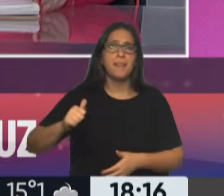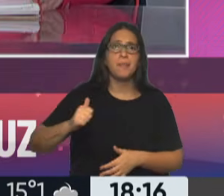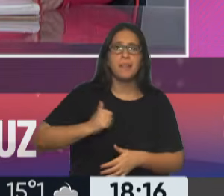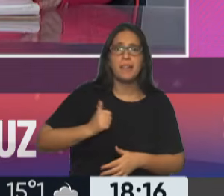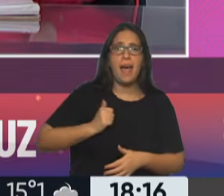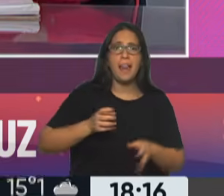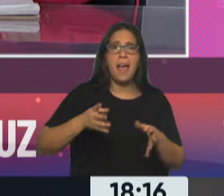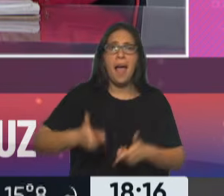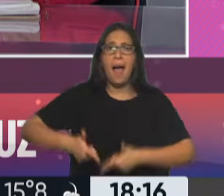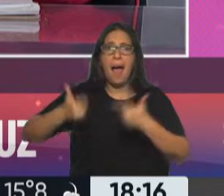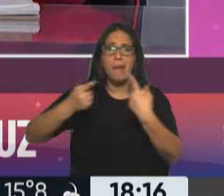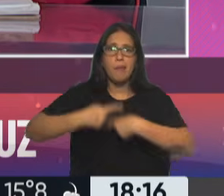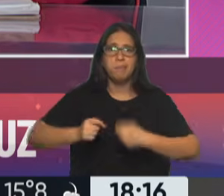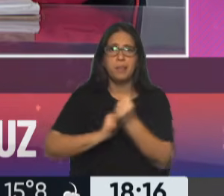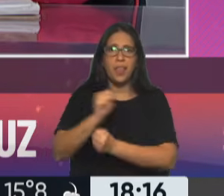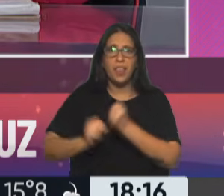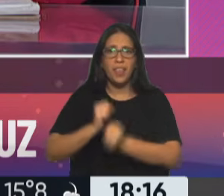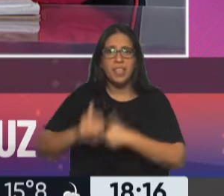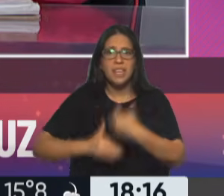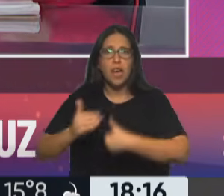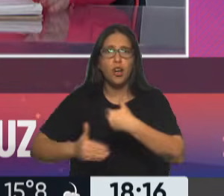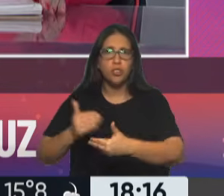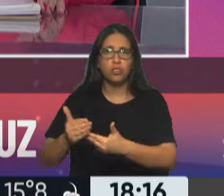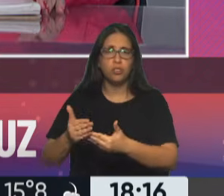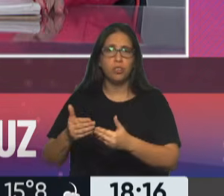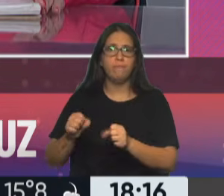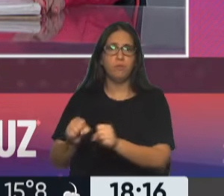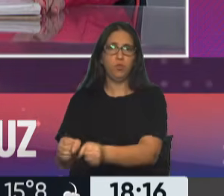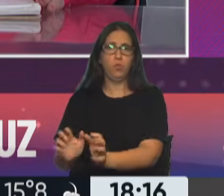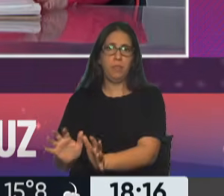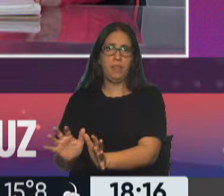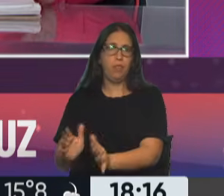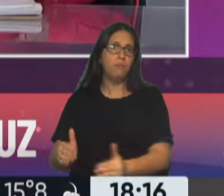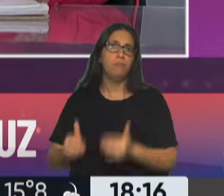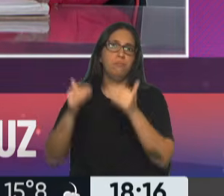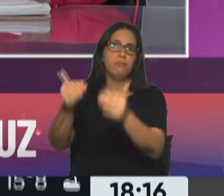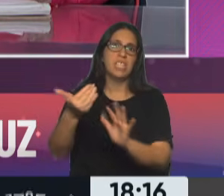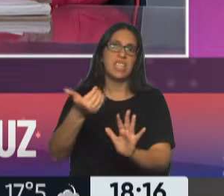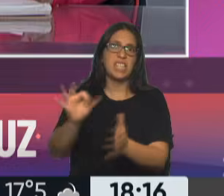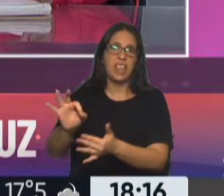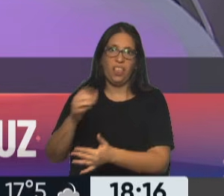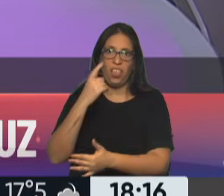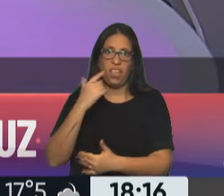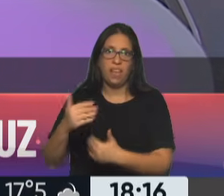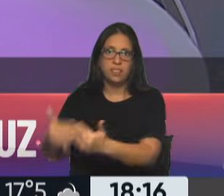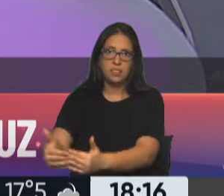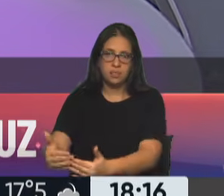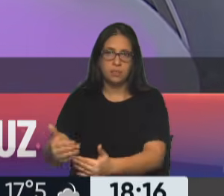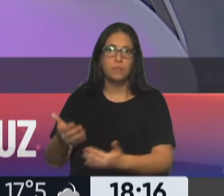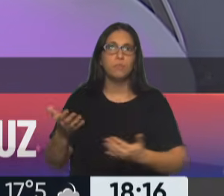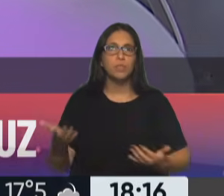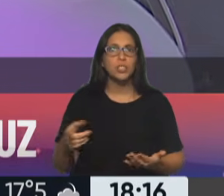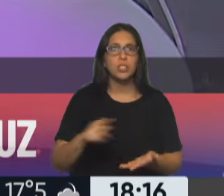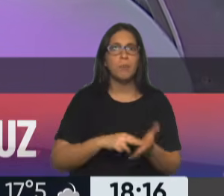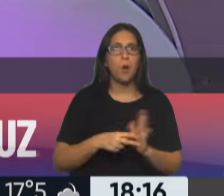desarrollo nuclear iraní, todo eso estaría postergado para dentro de 60 días, ¿no? Entonces, ese es el gran problema, los términos